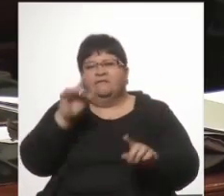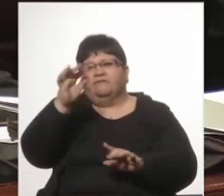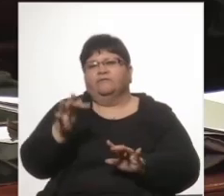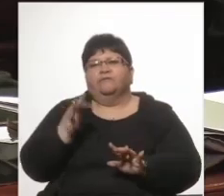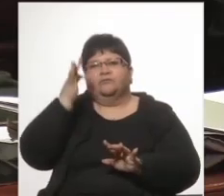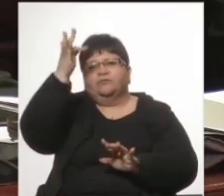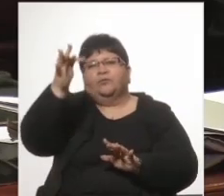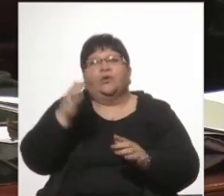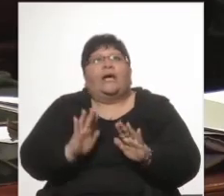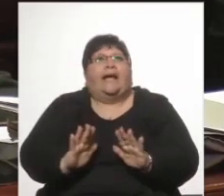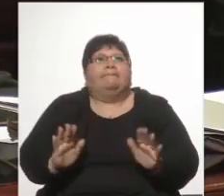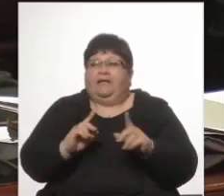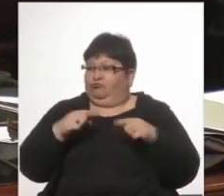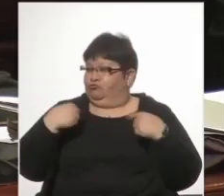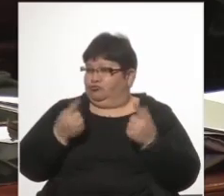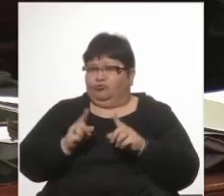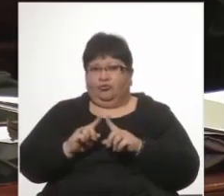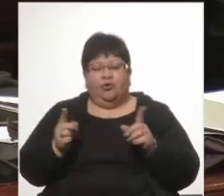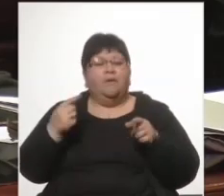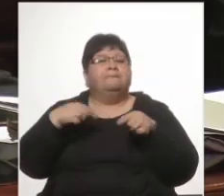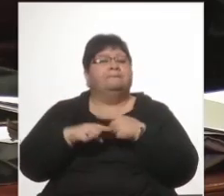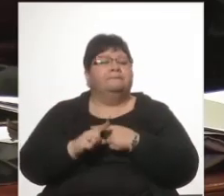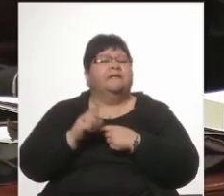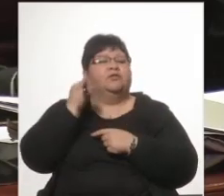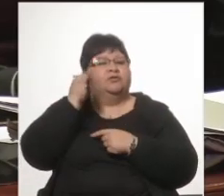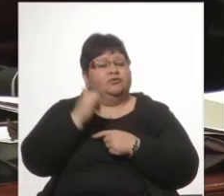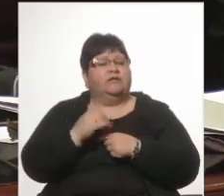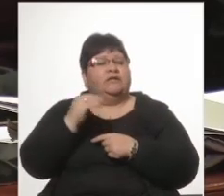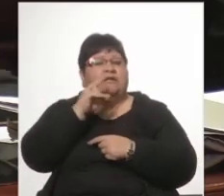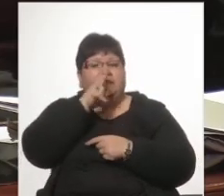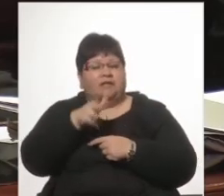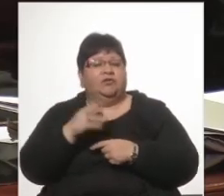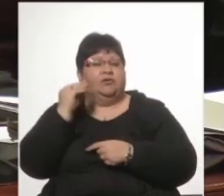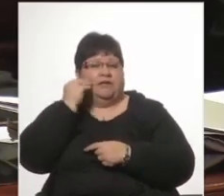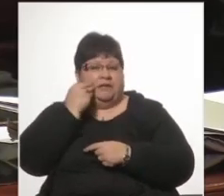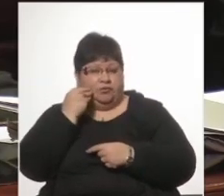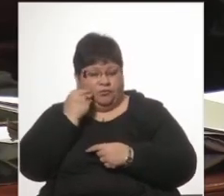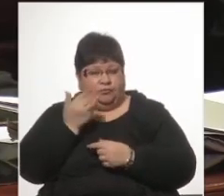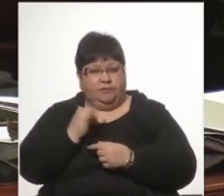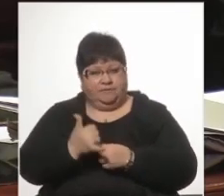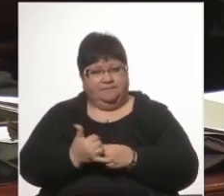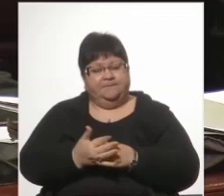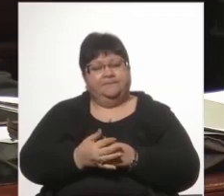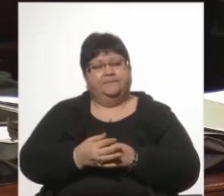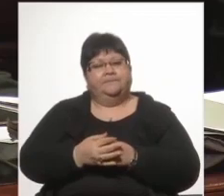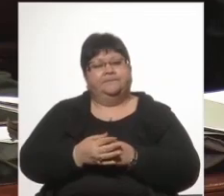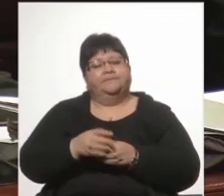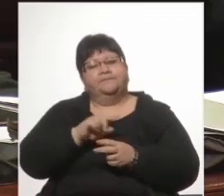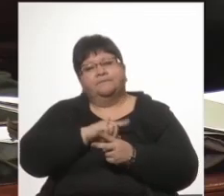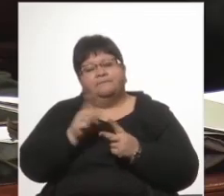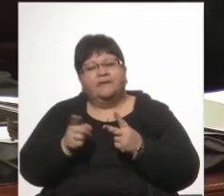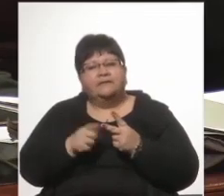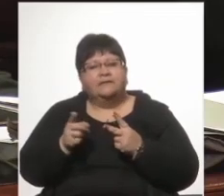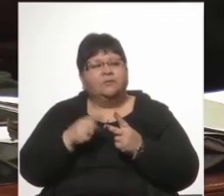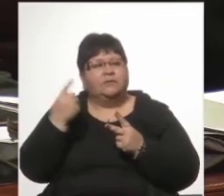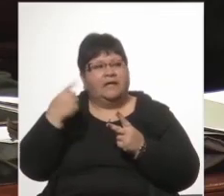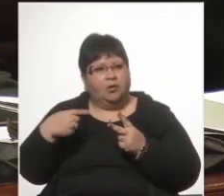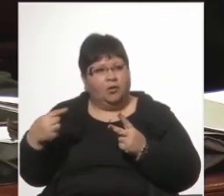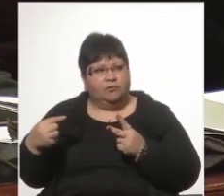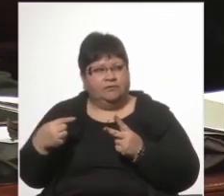merecemos nosotros, pero sí se merecen nuestros hijos y nuestros nietos. En segundo término, tengo que